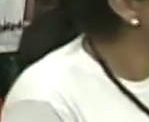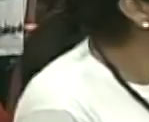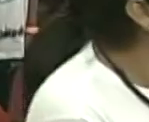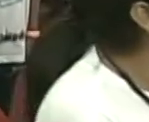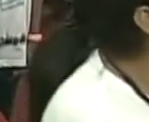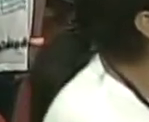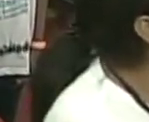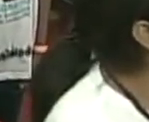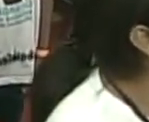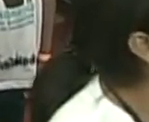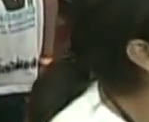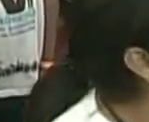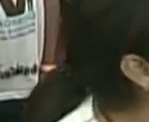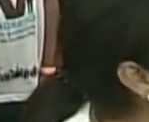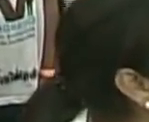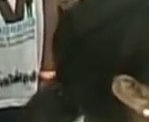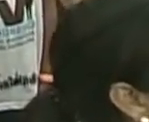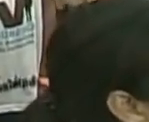Y quiero que me acompañen.